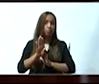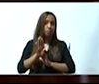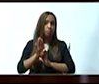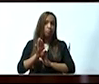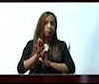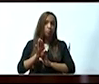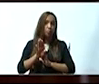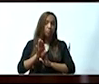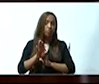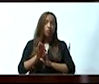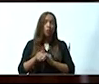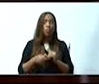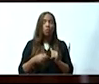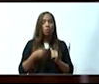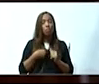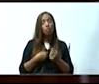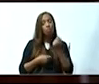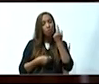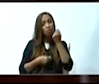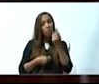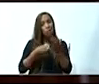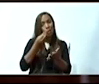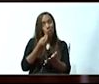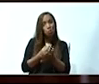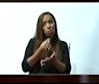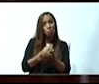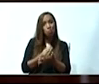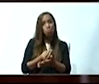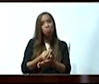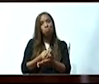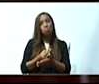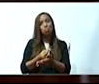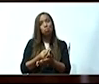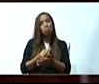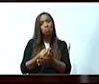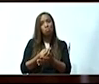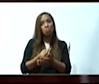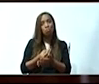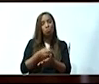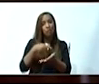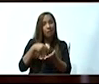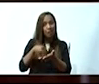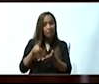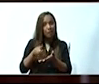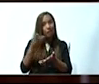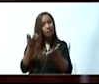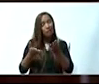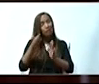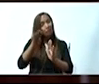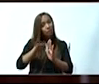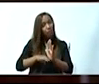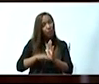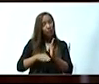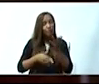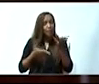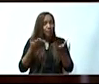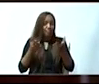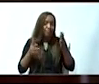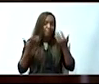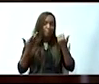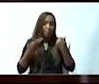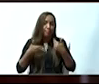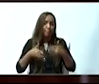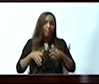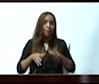haber sido menor probablemente. Ya es un bien, un patrimonio del pueblo dominicano y entendemos que así